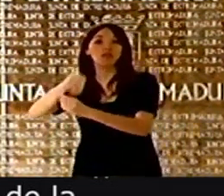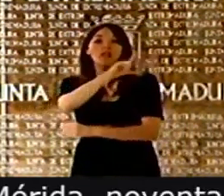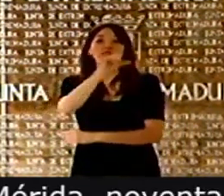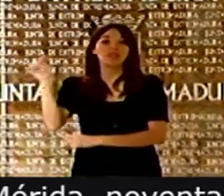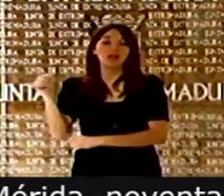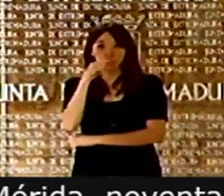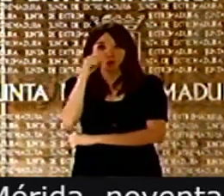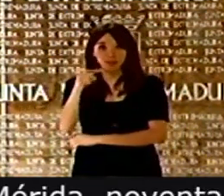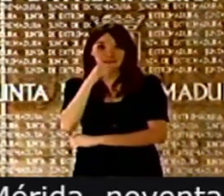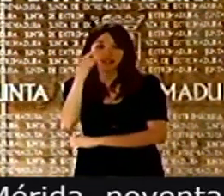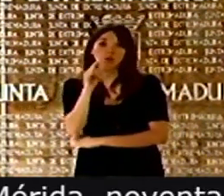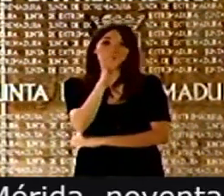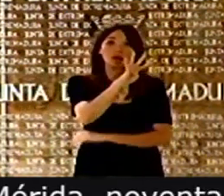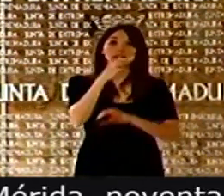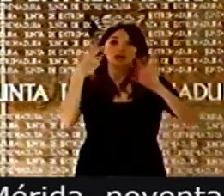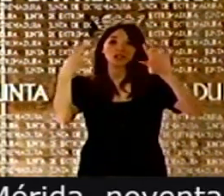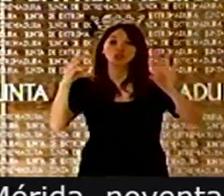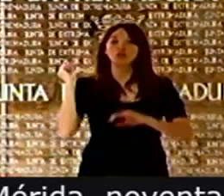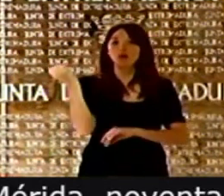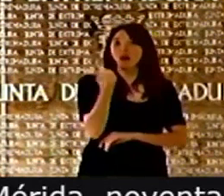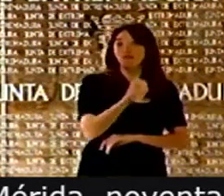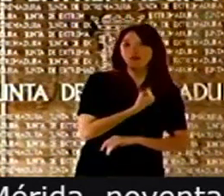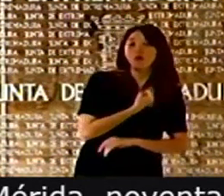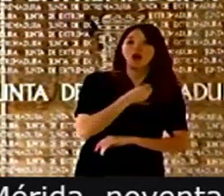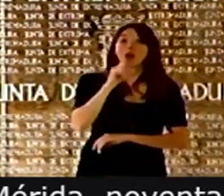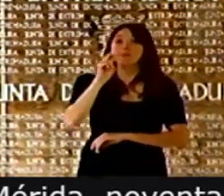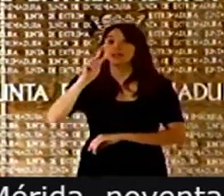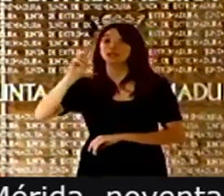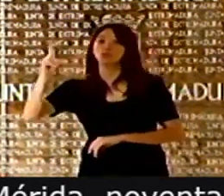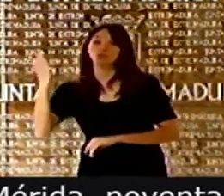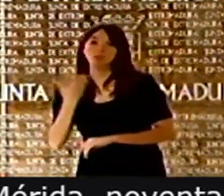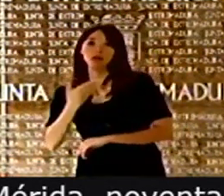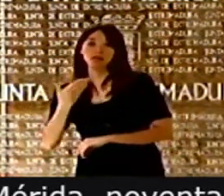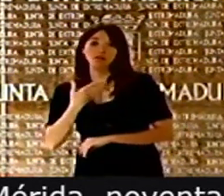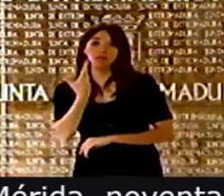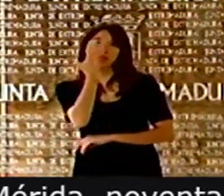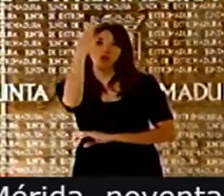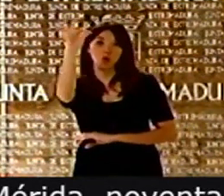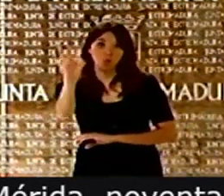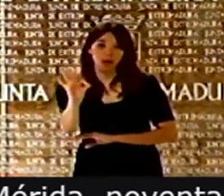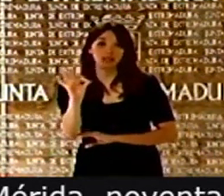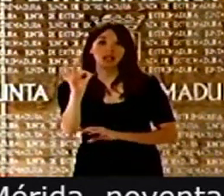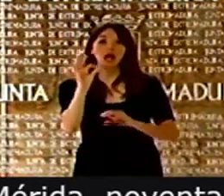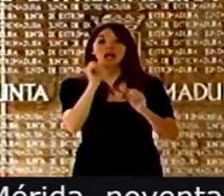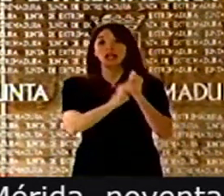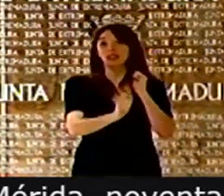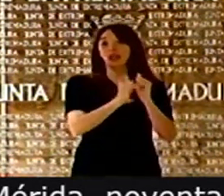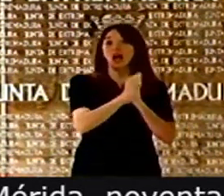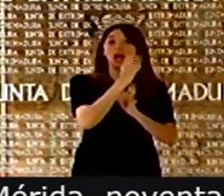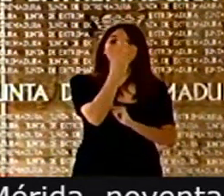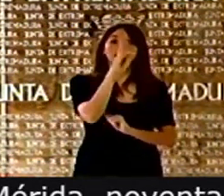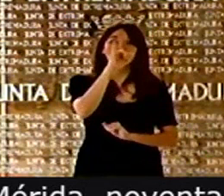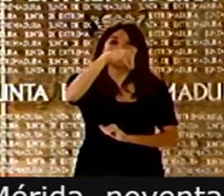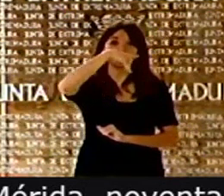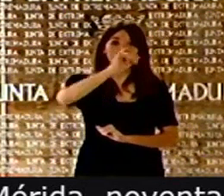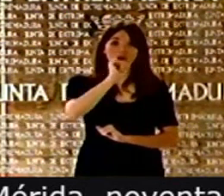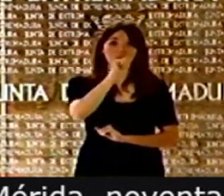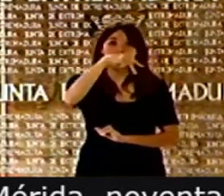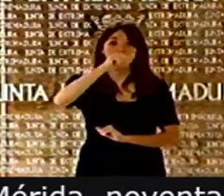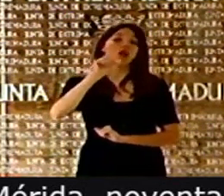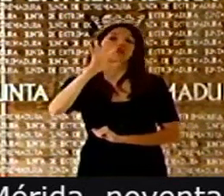en Don Benito, 48 en Navalmoral de la Mata, 21 en Plasencia, 50 viviendas en Quintana de la Serena, 74 en Villanueva de